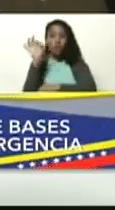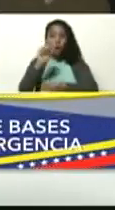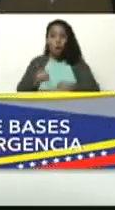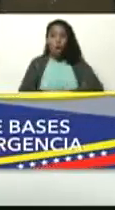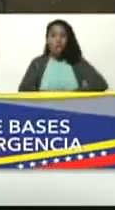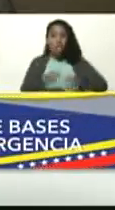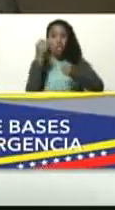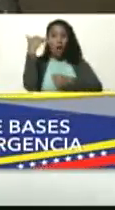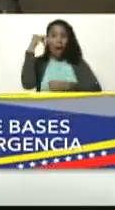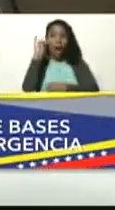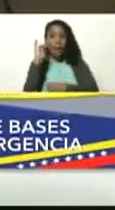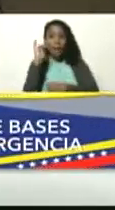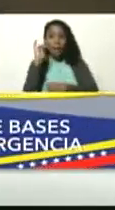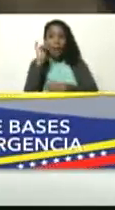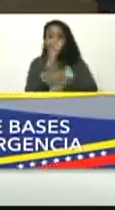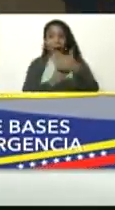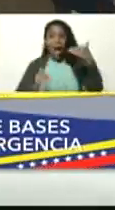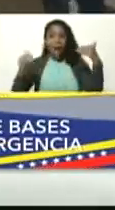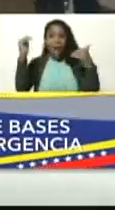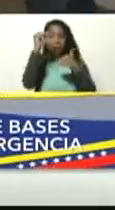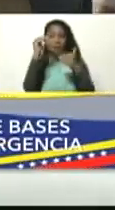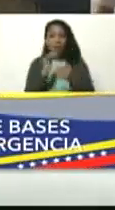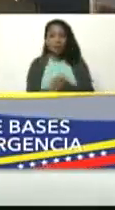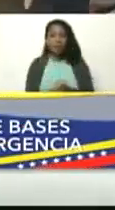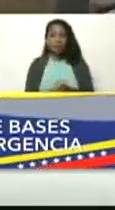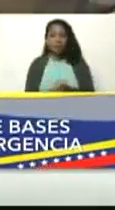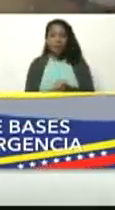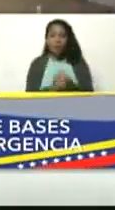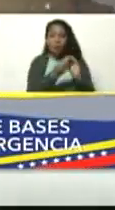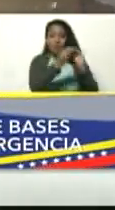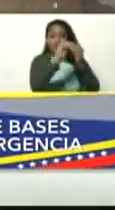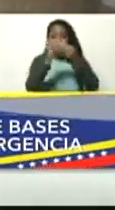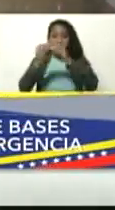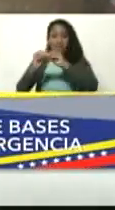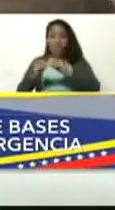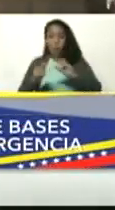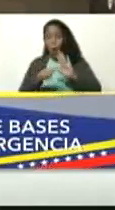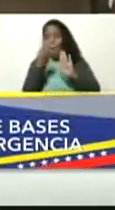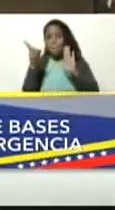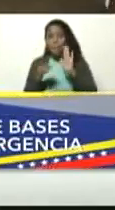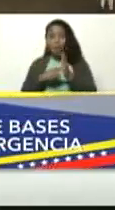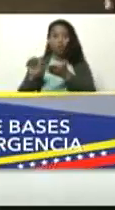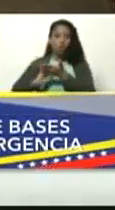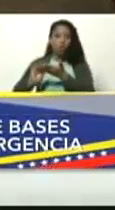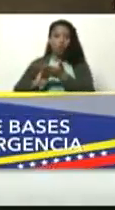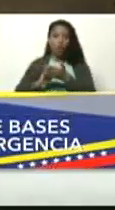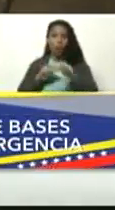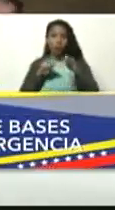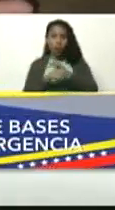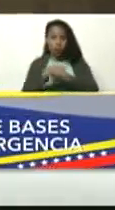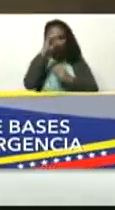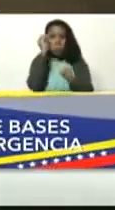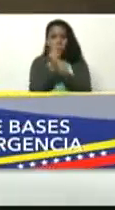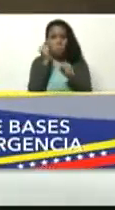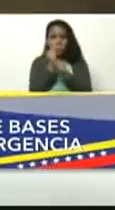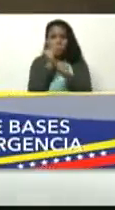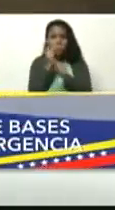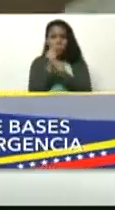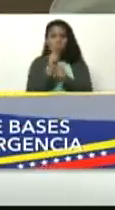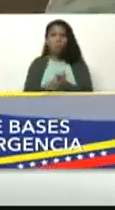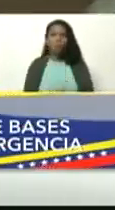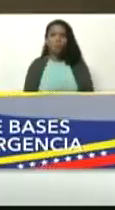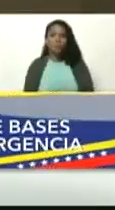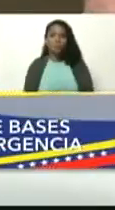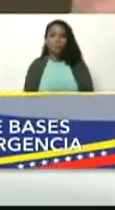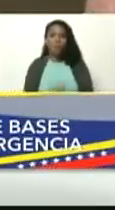que había en la parte de arriba y la repusieron. Y se entró a trabajar.